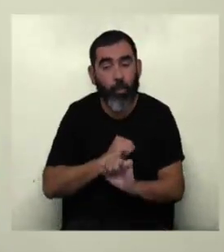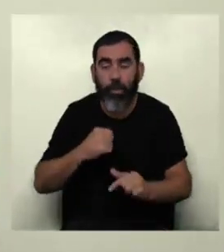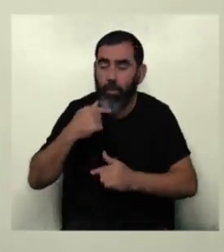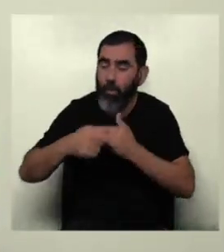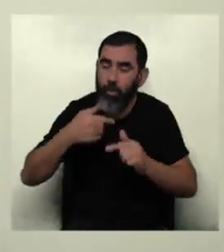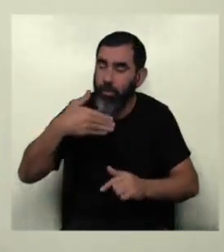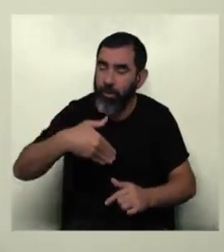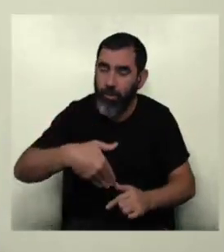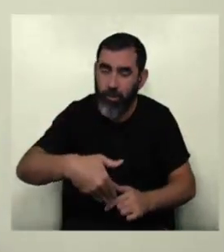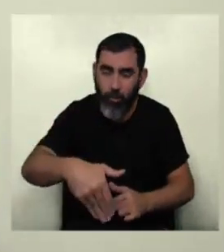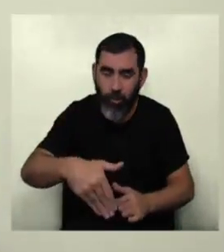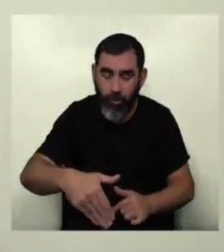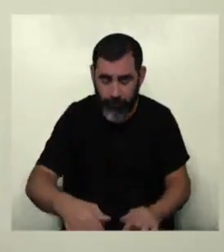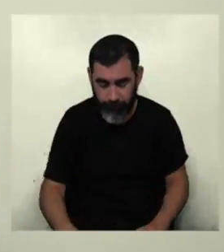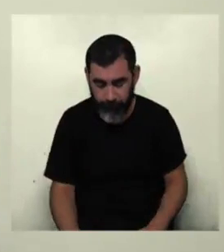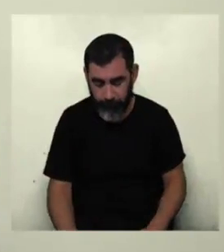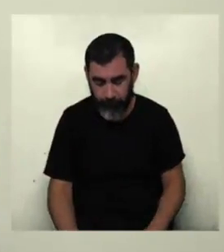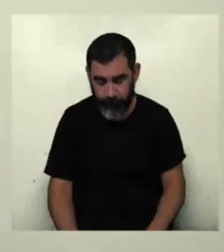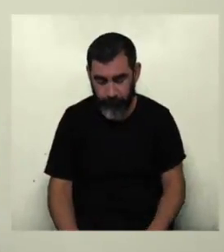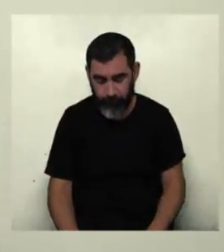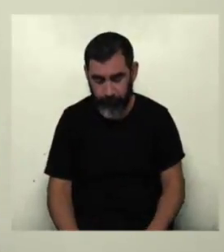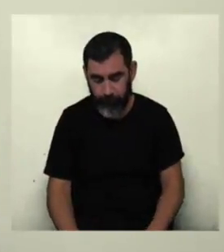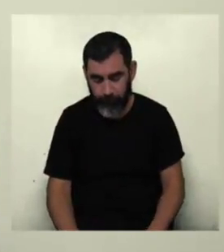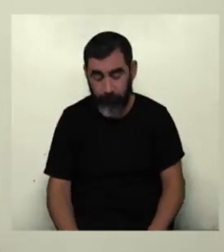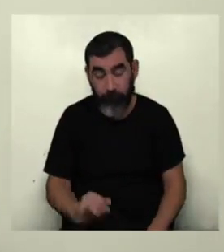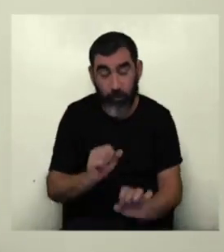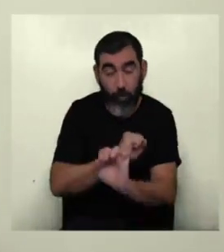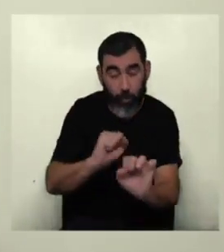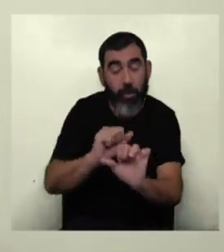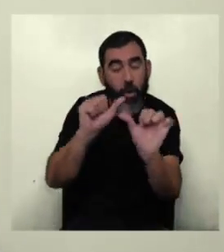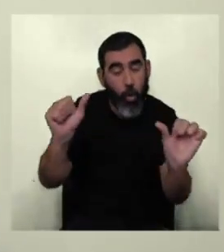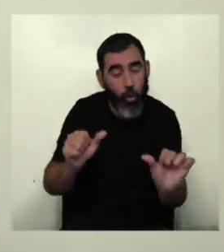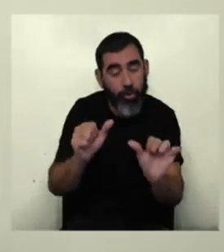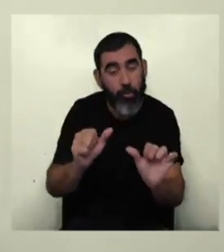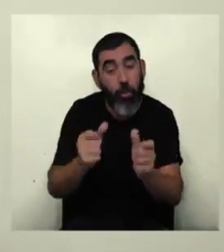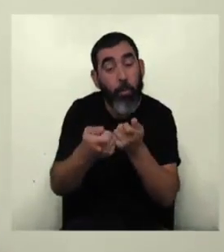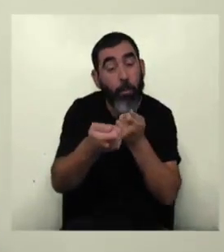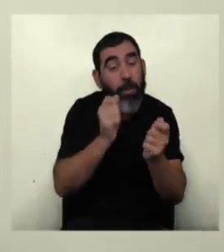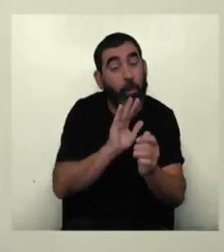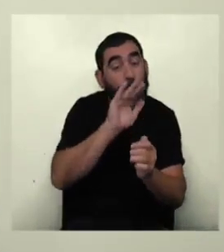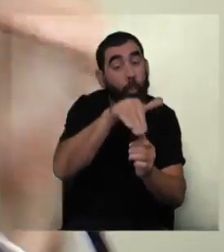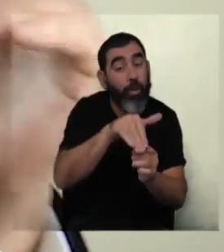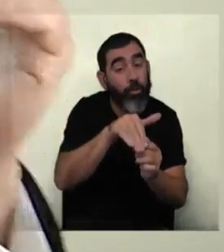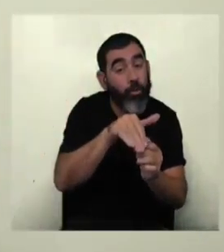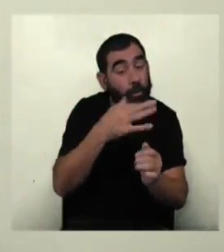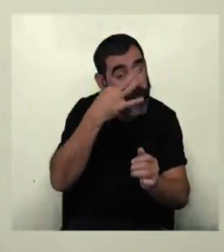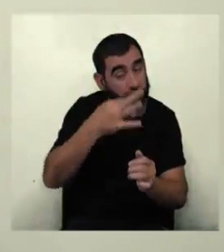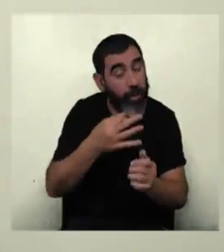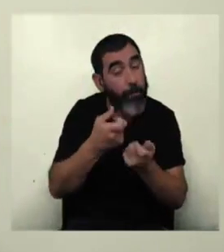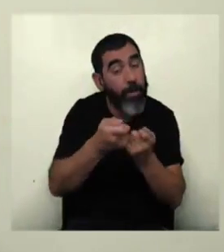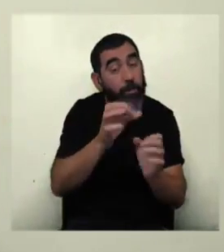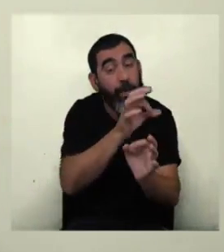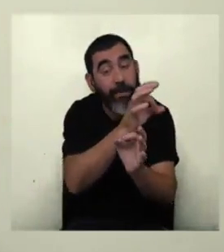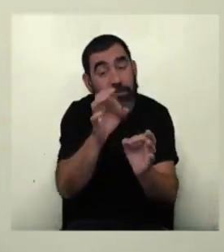no podemos, sí pudimos, y lo hicimos, fue condicionar el préstamo puente a que se lleve a cero